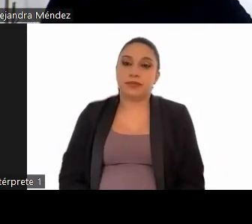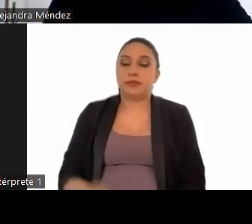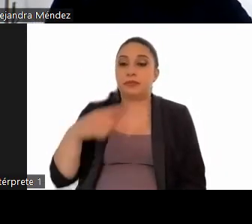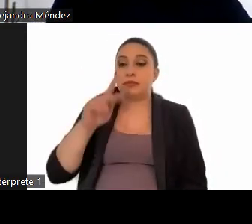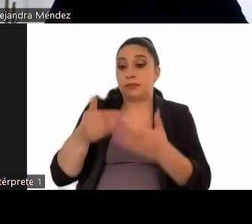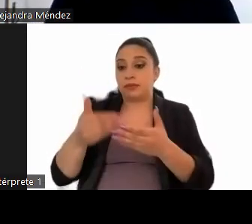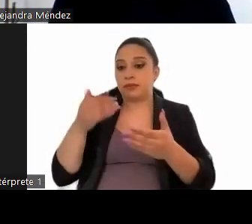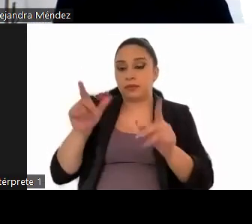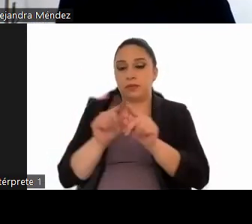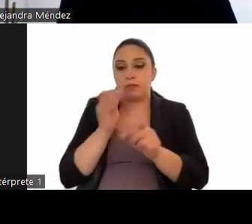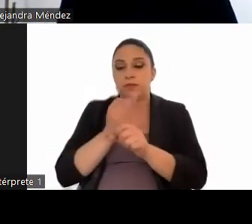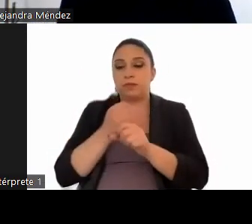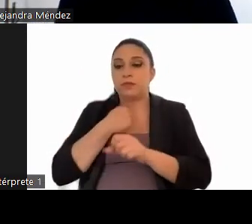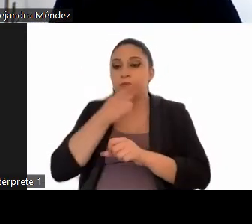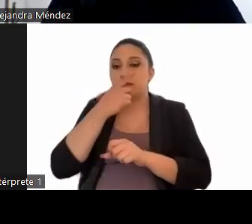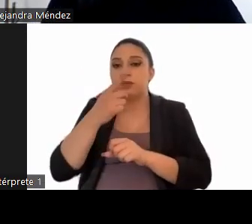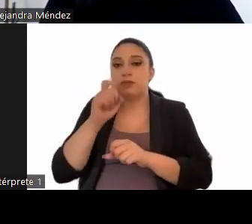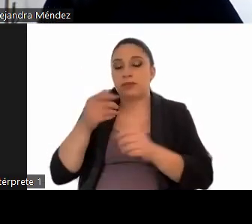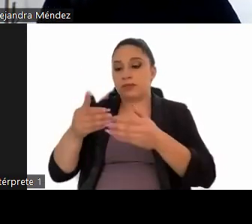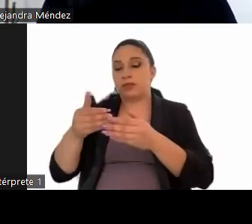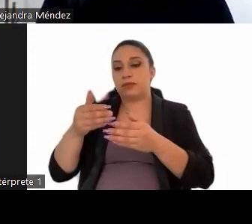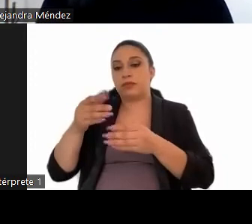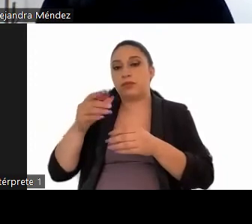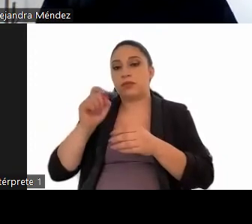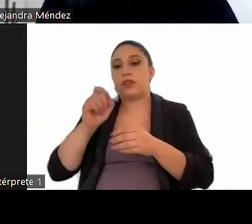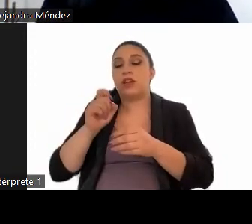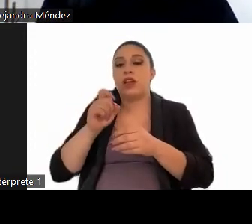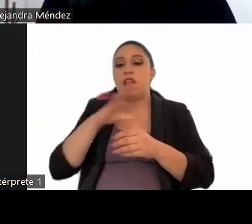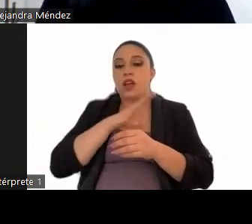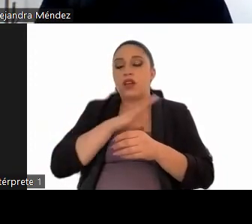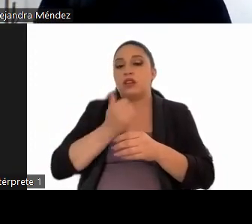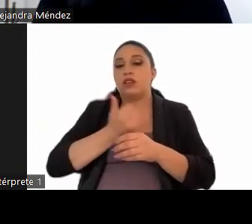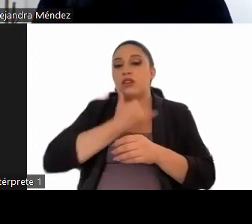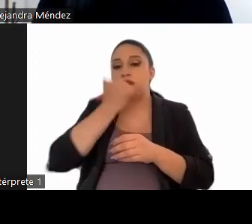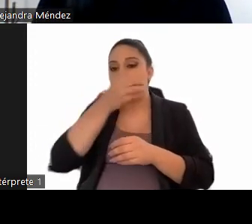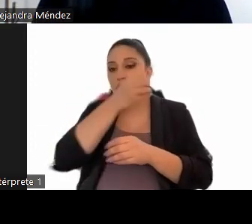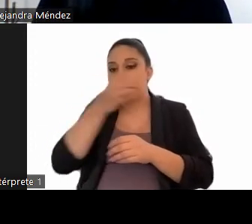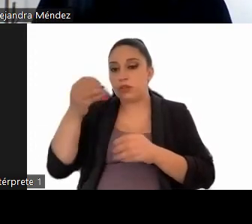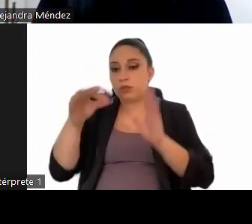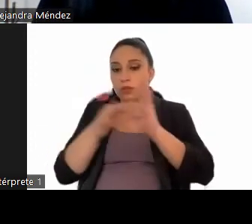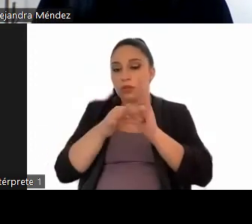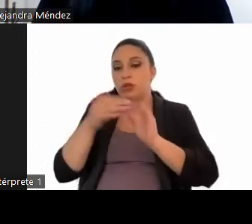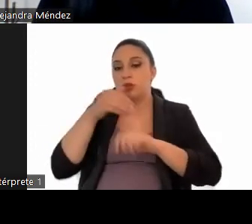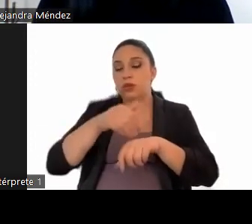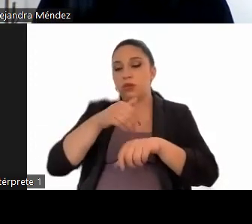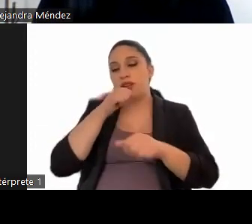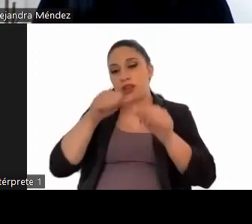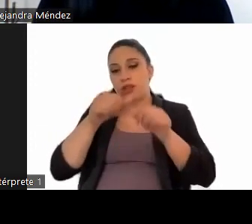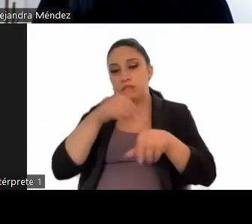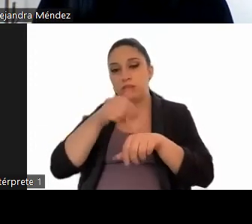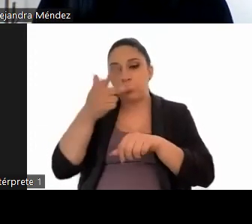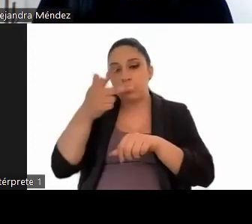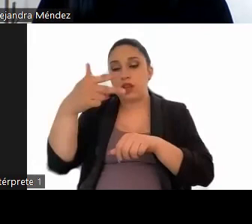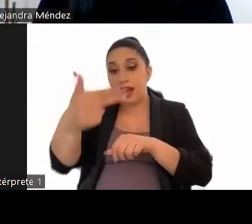quisiera comentarle que en el proceso técnico hubo un error de orden del día en el inciso H. Sin embargo, ya ha quedado